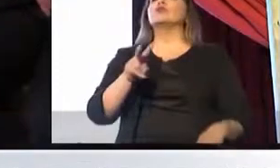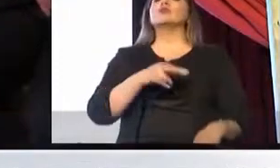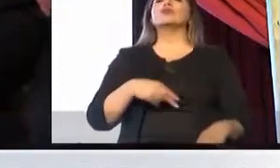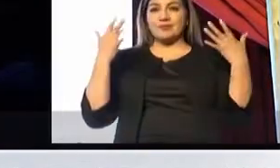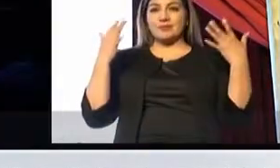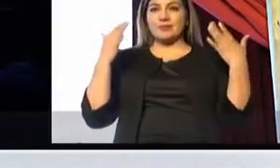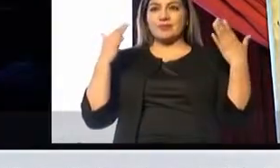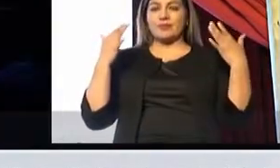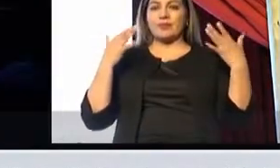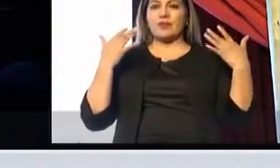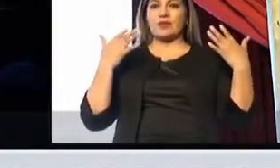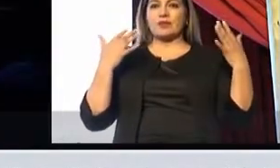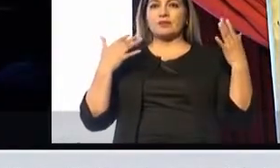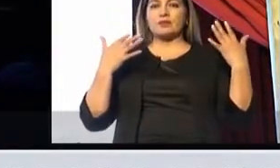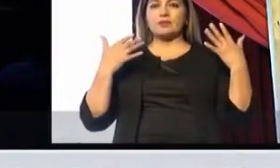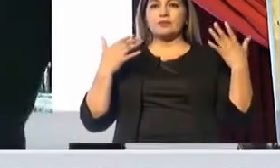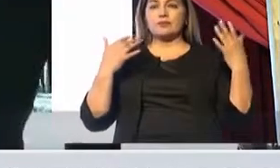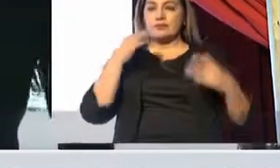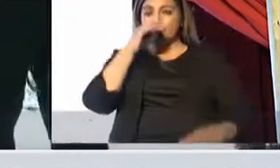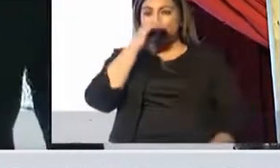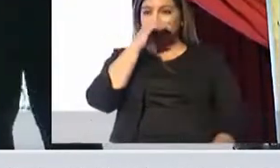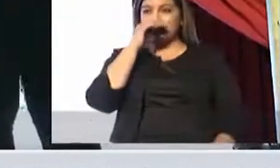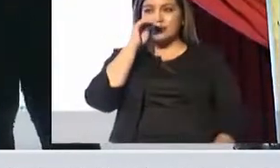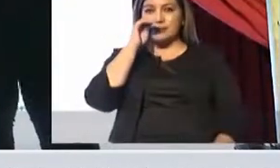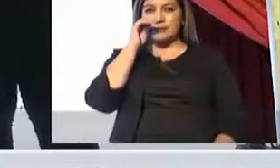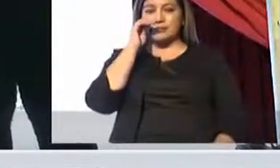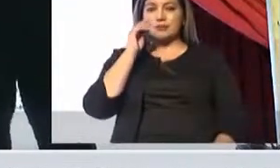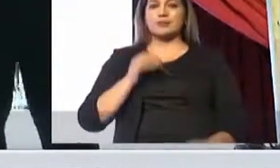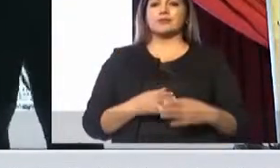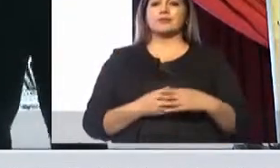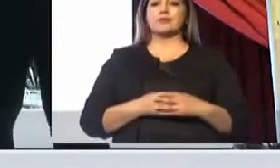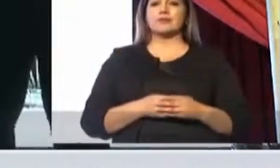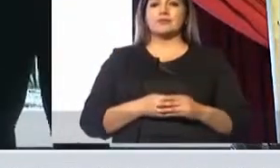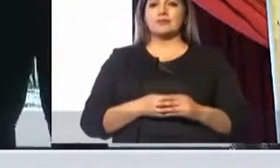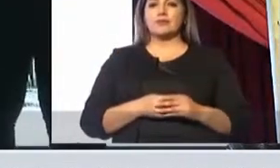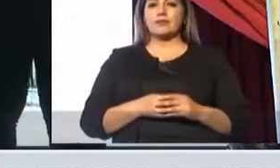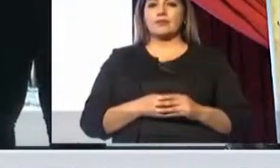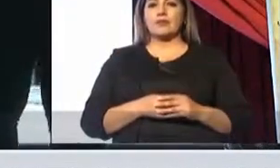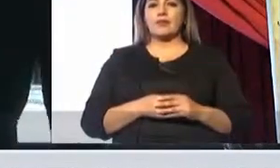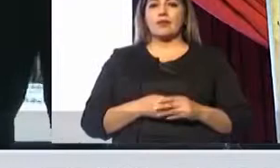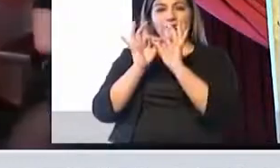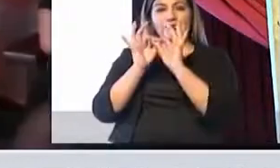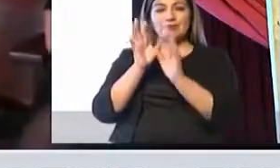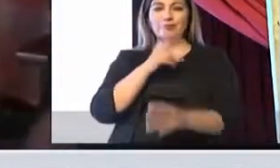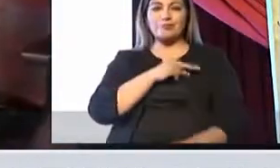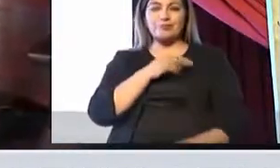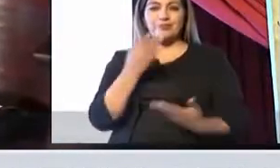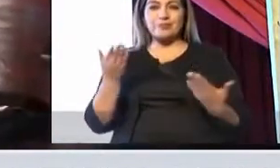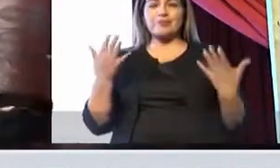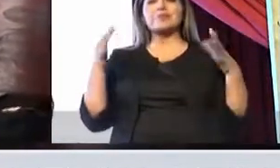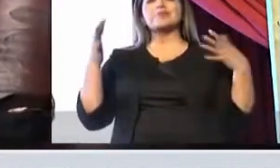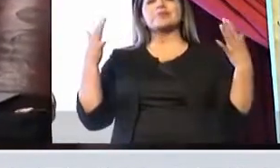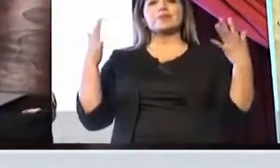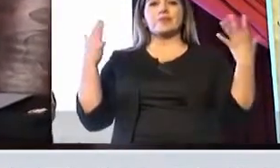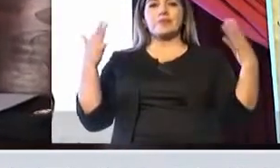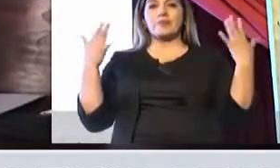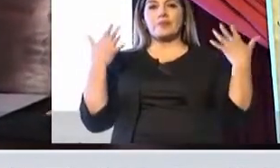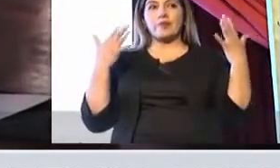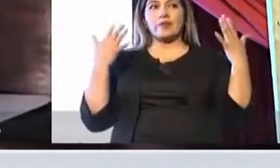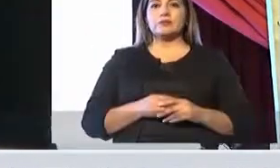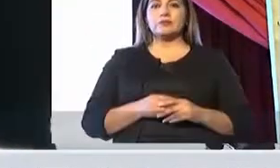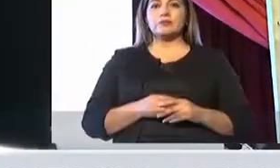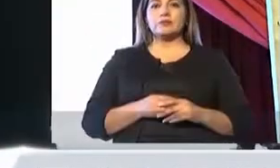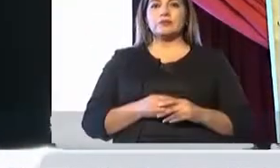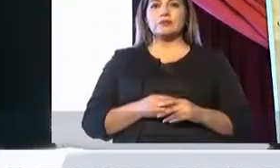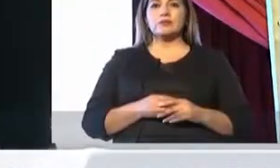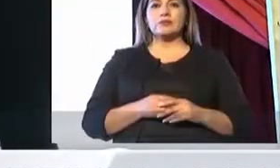4.700 millones de dólares y se aprobaron nuevas iniciativas por 3.900 millones de pesos en las